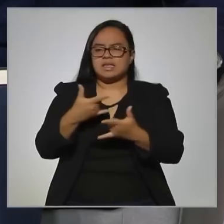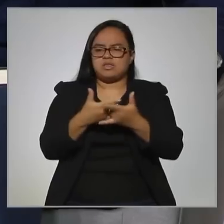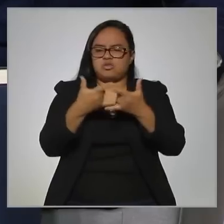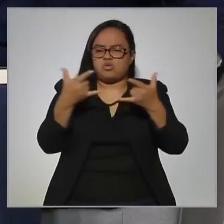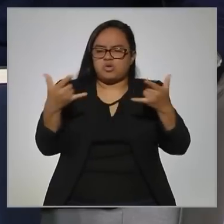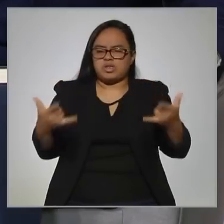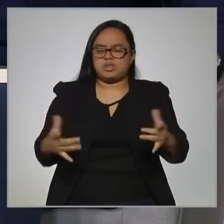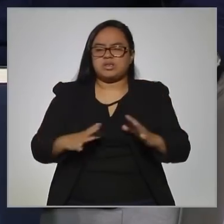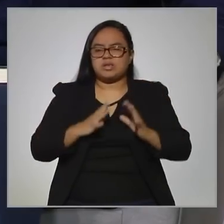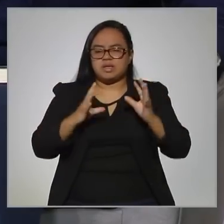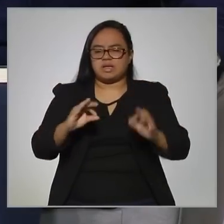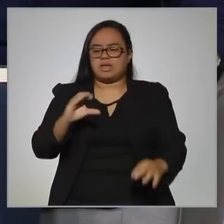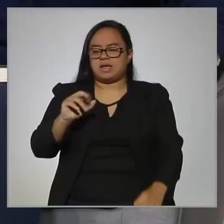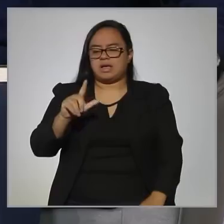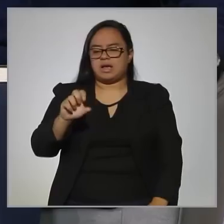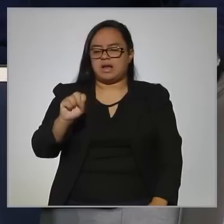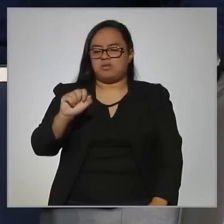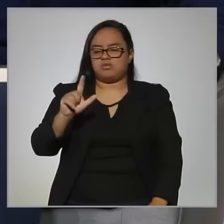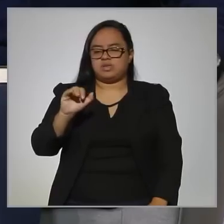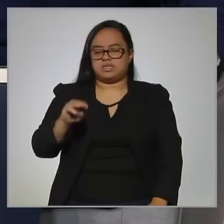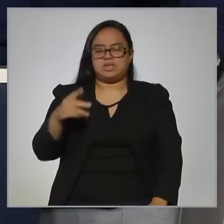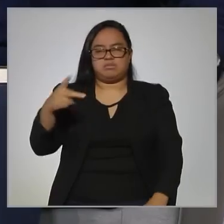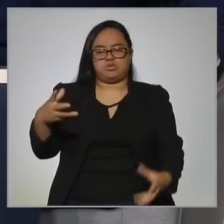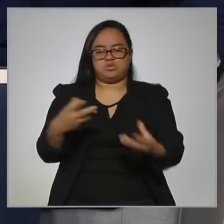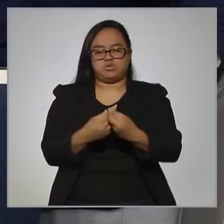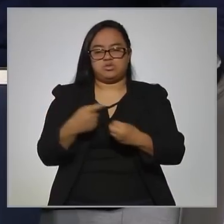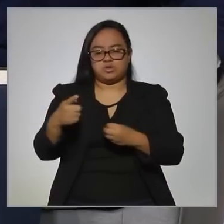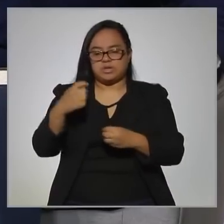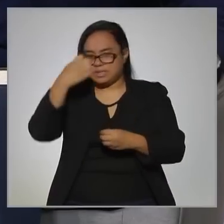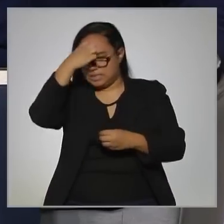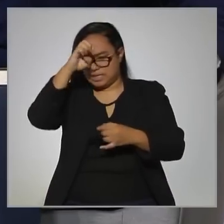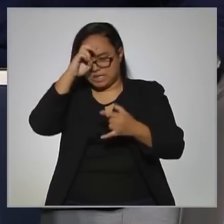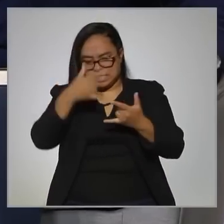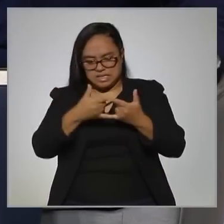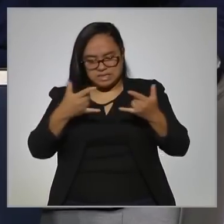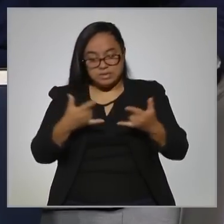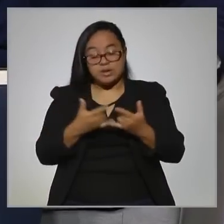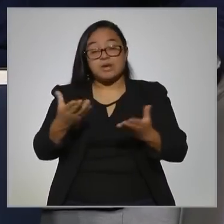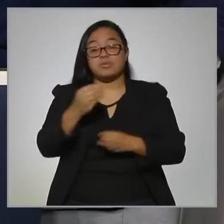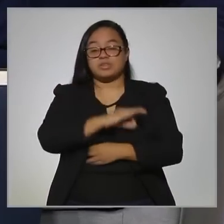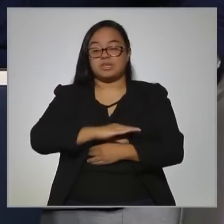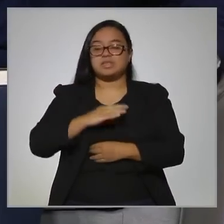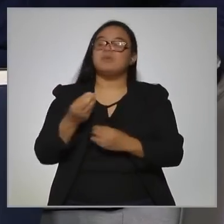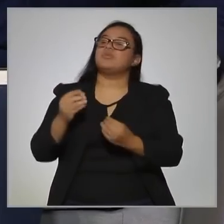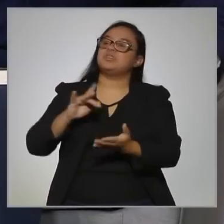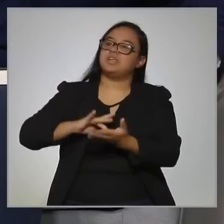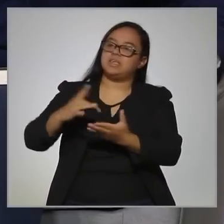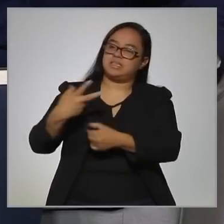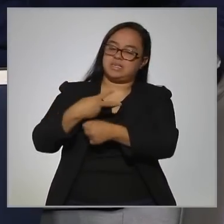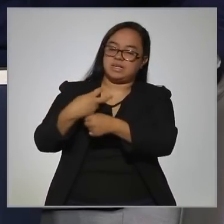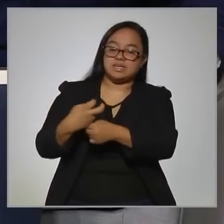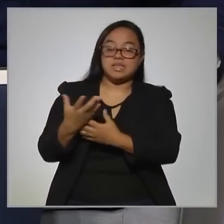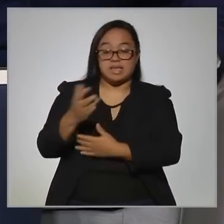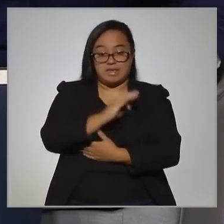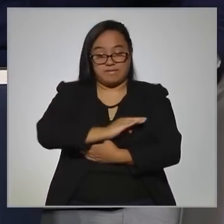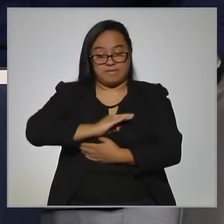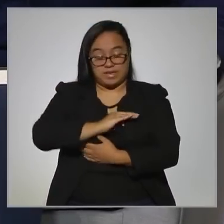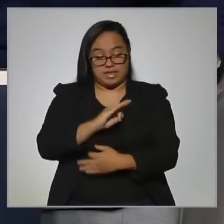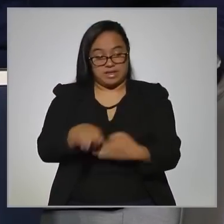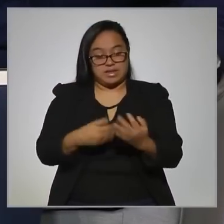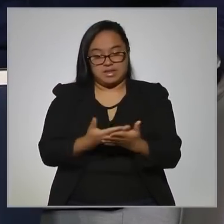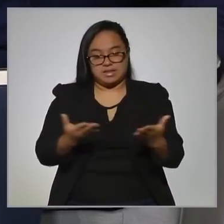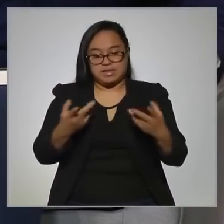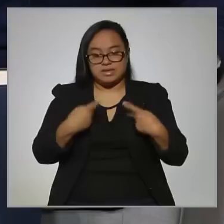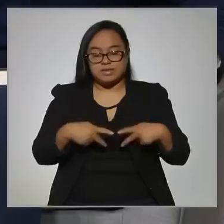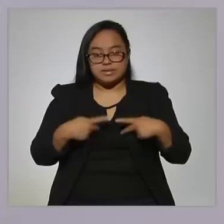México de la Fundación Carlos Slim. Doctor, muchas felicidades. Y muchas gracias por la invitación y felicidades a todo el